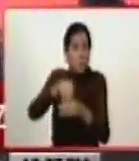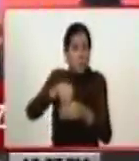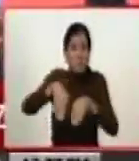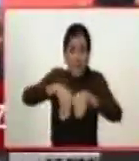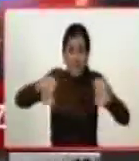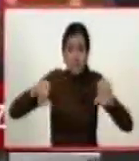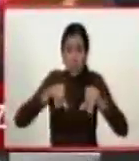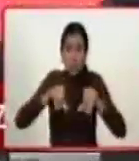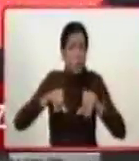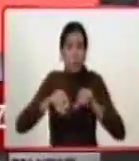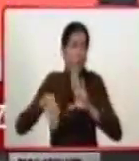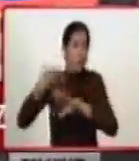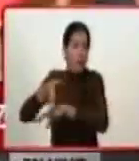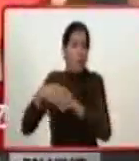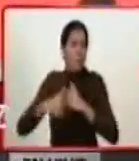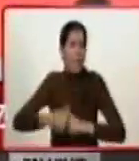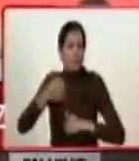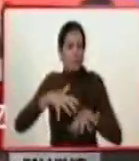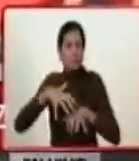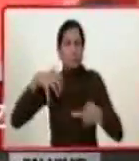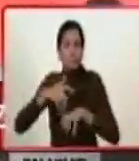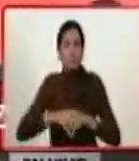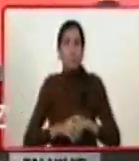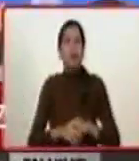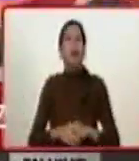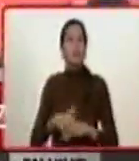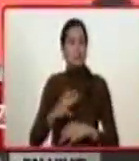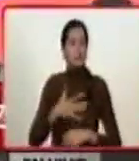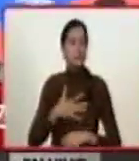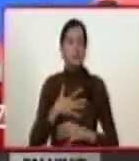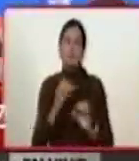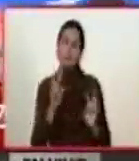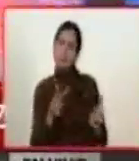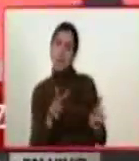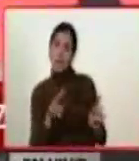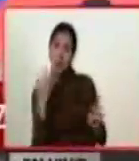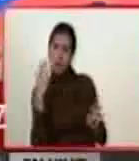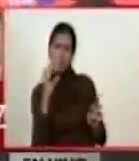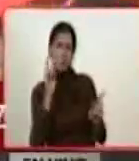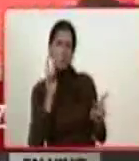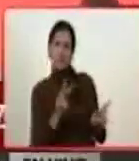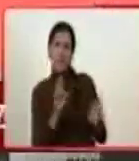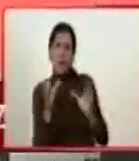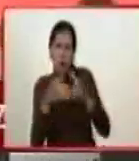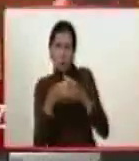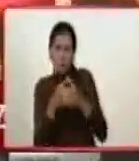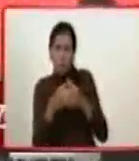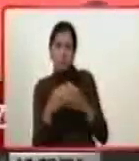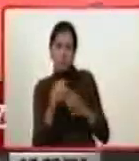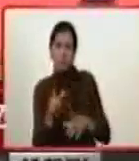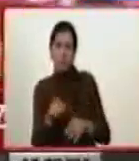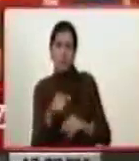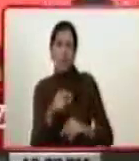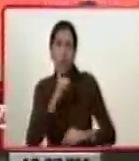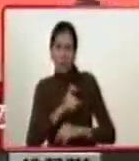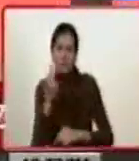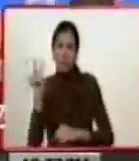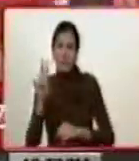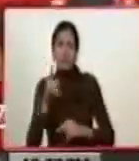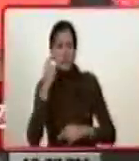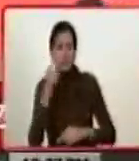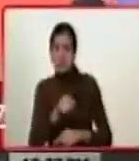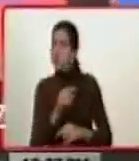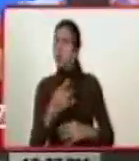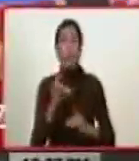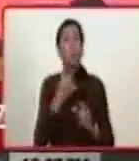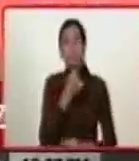le duele a la oligarquía colombiana porque ellos saben que el pueblo colombiano que vive en